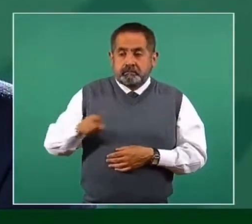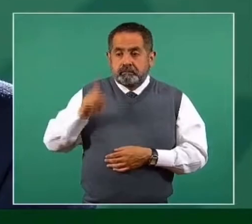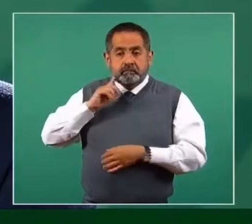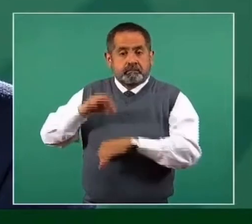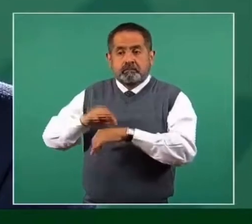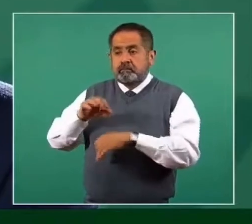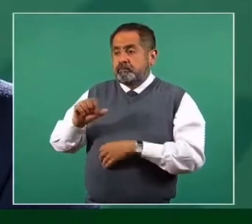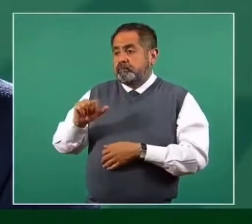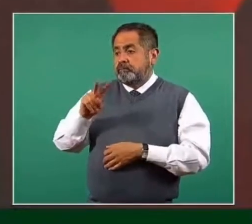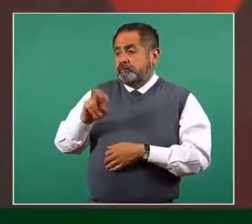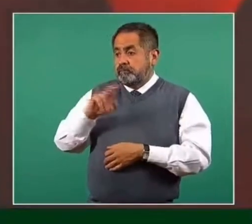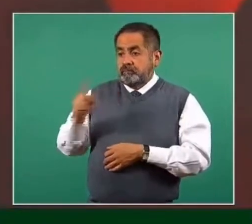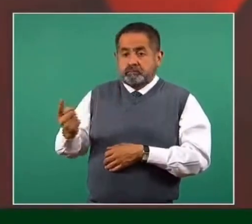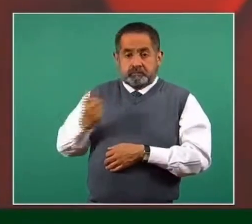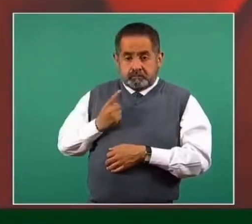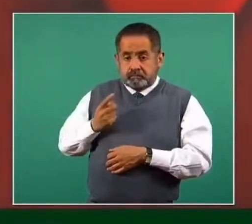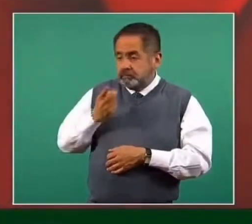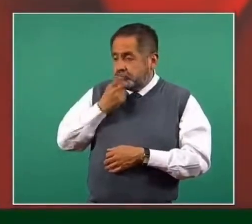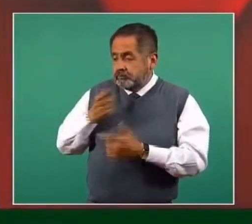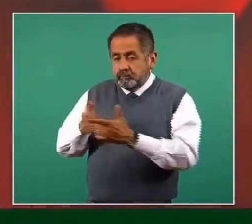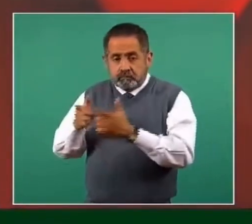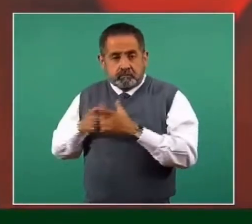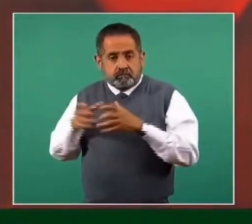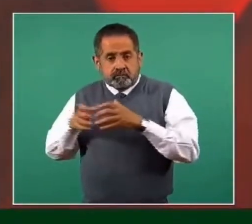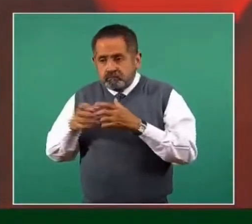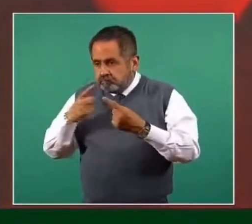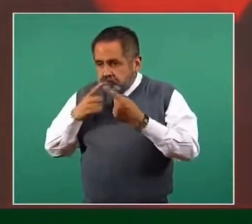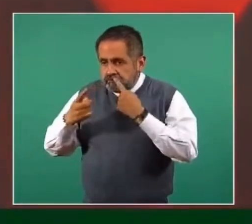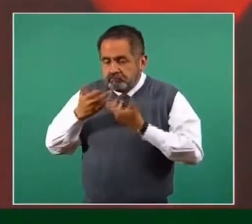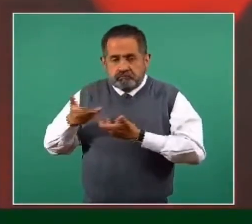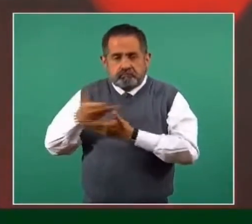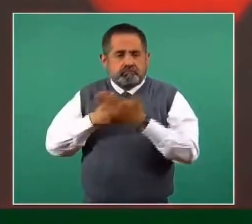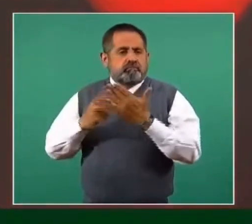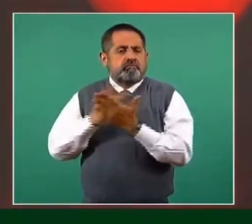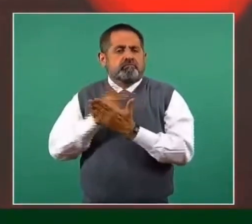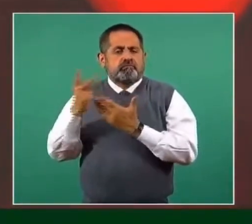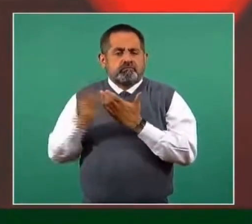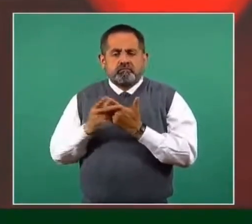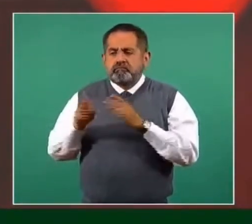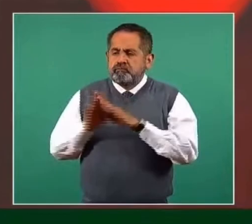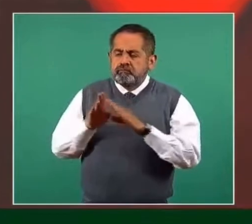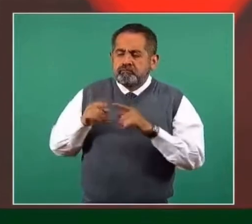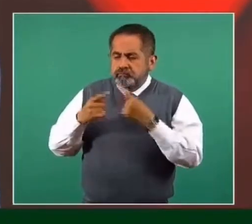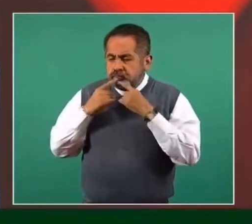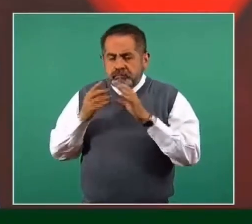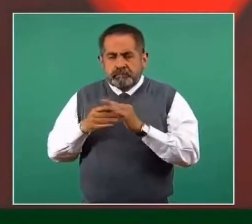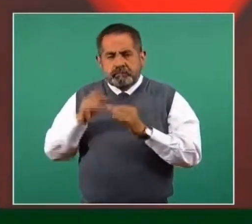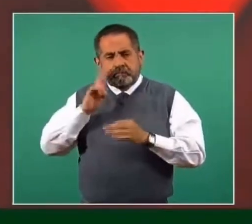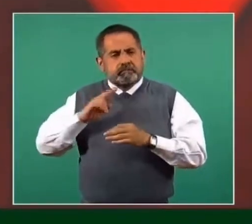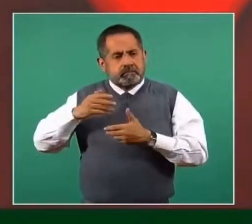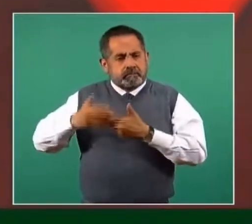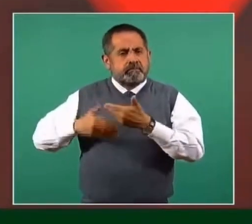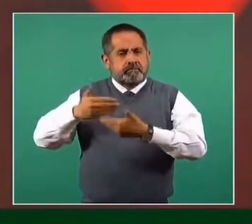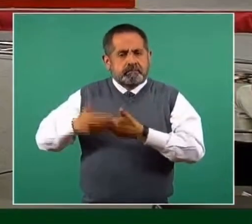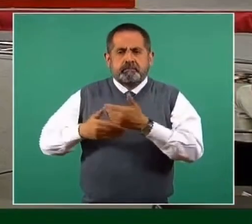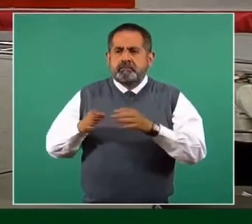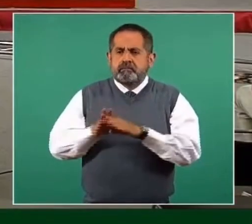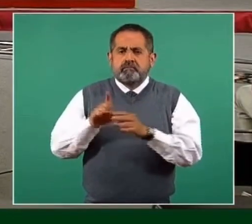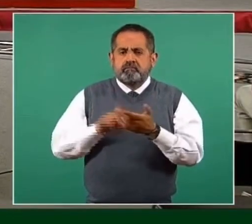unos minutos que el grupo científico precisamente está definiendo un programa de comunicación para ir actualizando